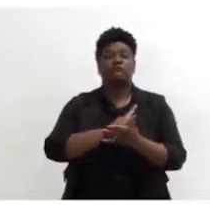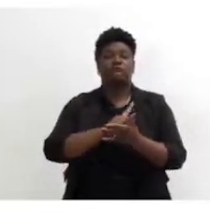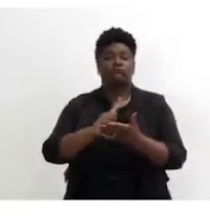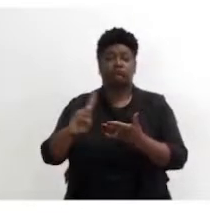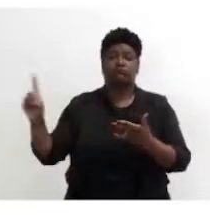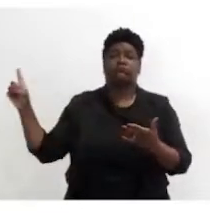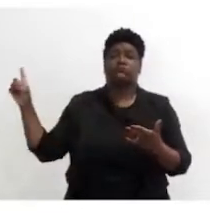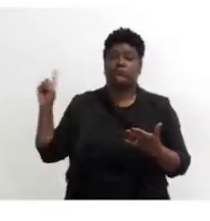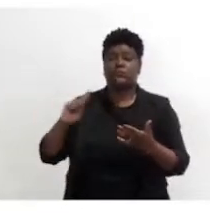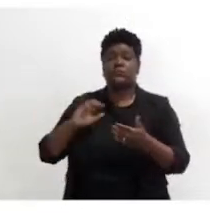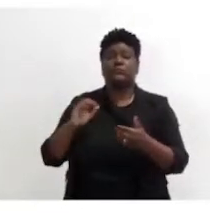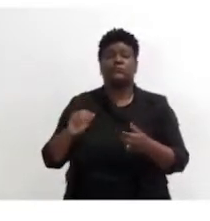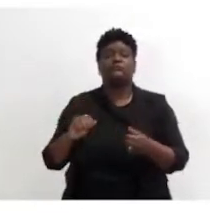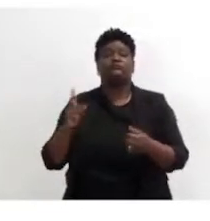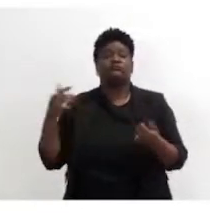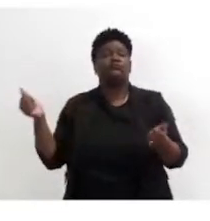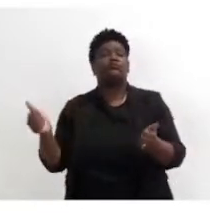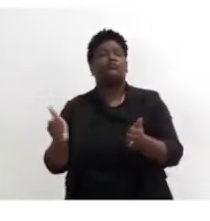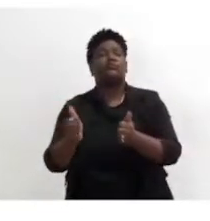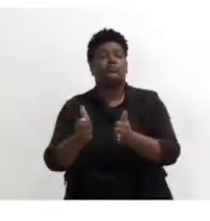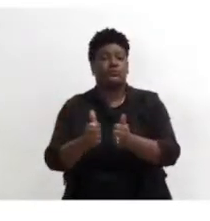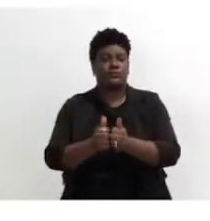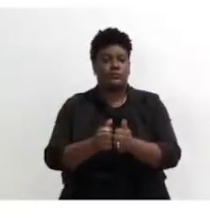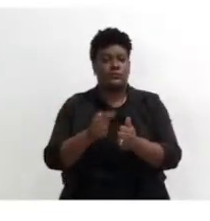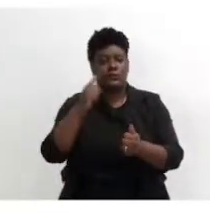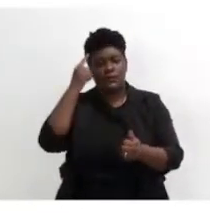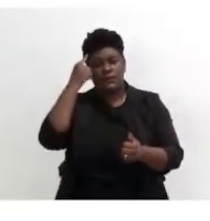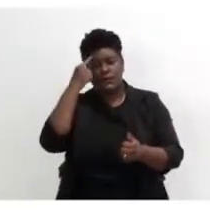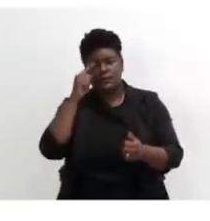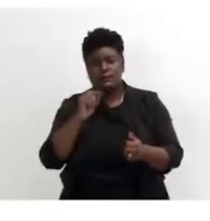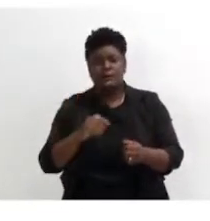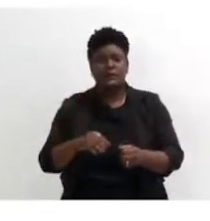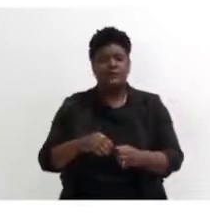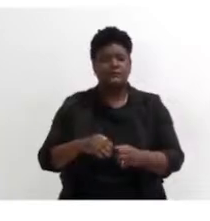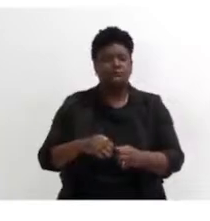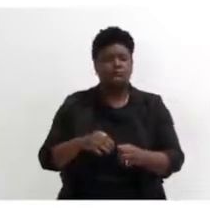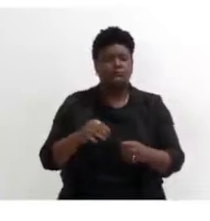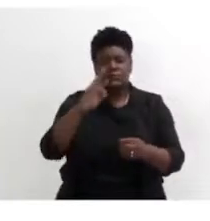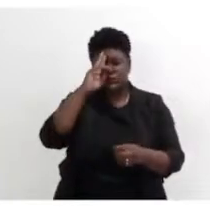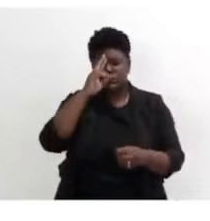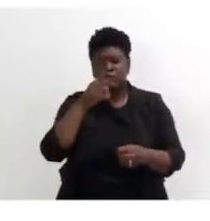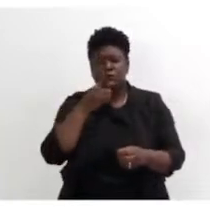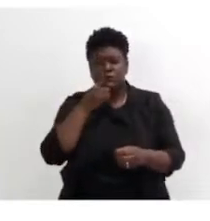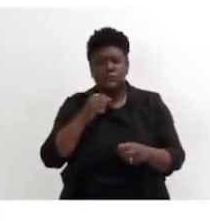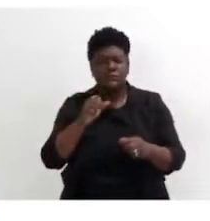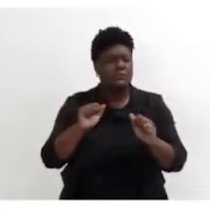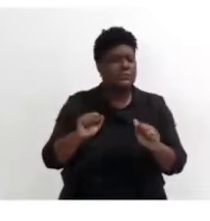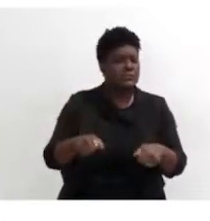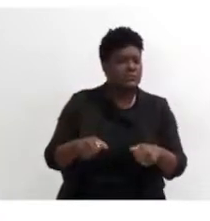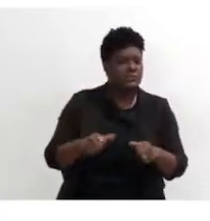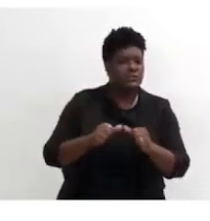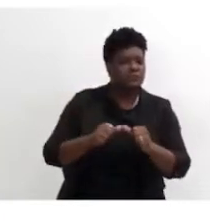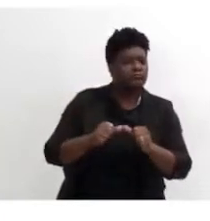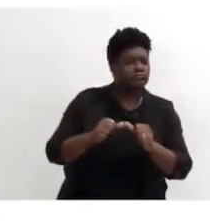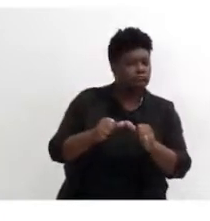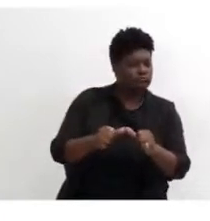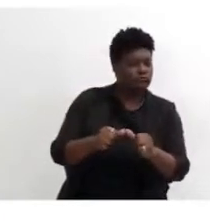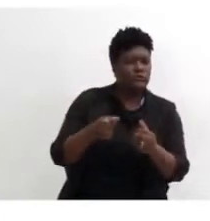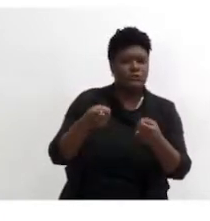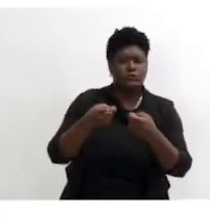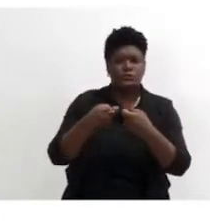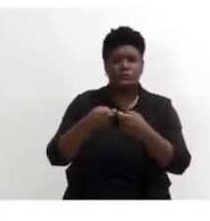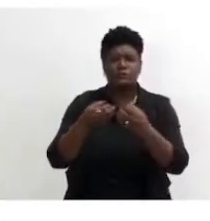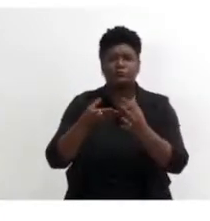acompañó para identificar el potencial de la República Dominicana en este sector y visitó empresas, instituciones